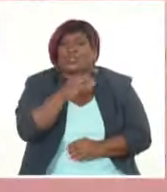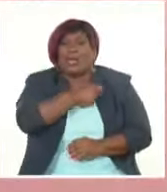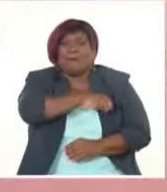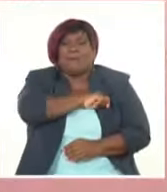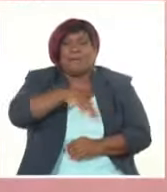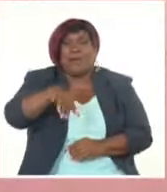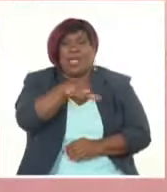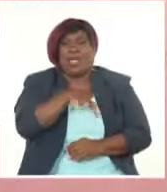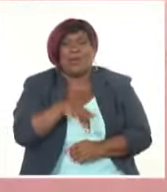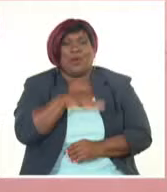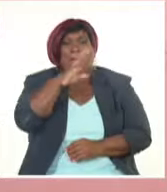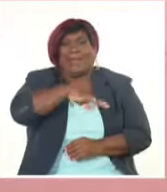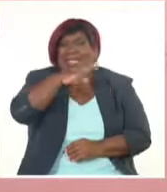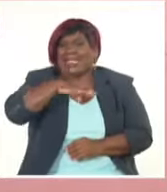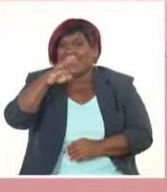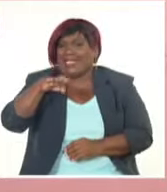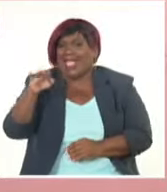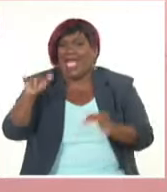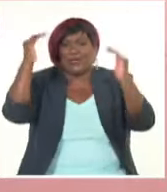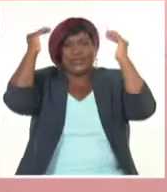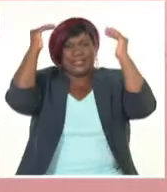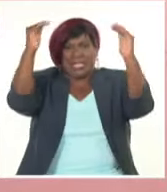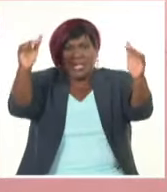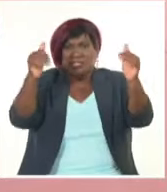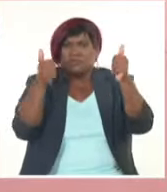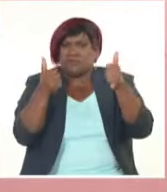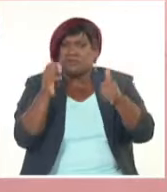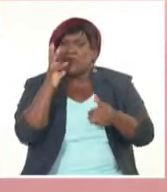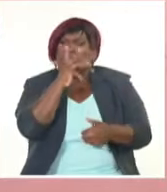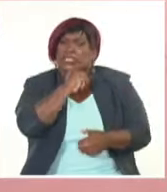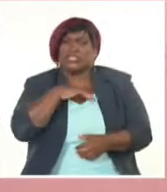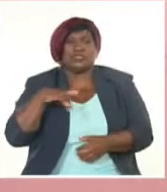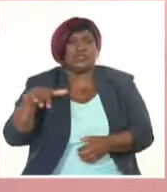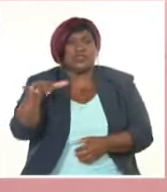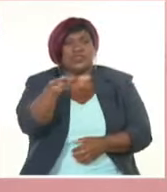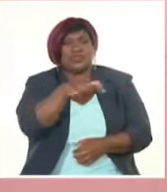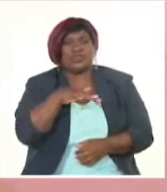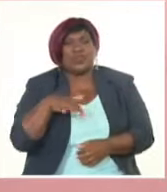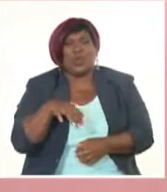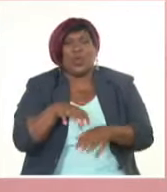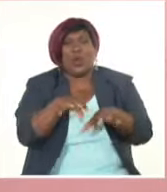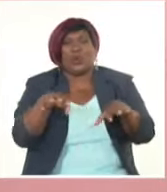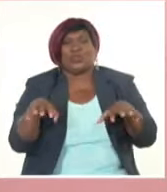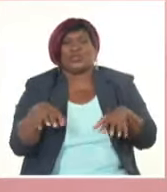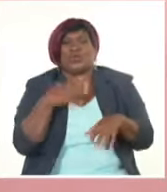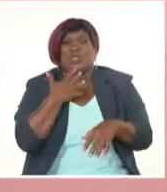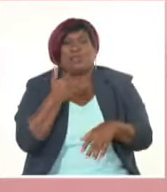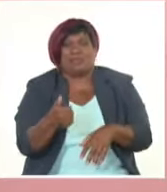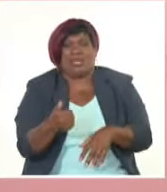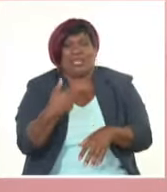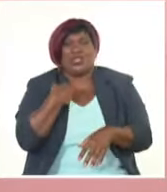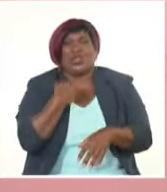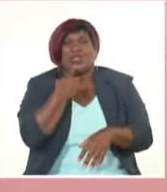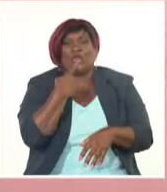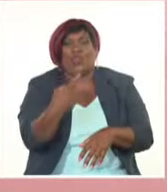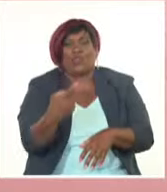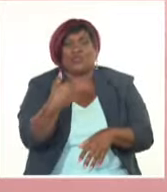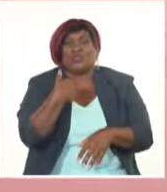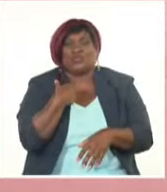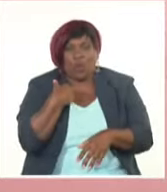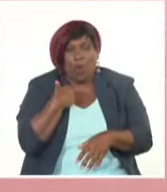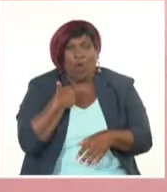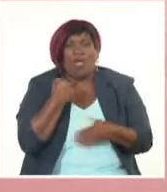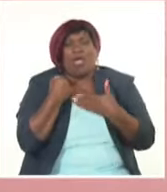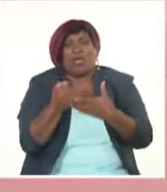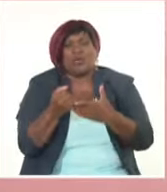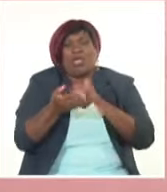Está pintadito, tiene el techo, está en buenas condiciones y te lo puedo decir uno que construyó el estadio este, que